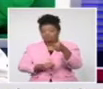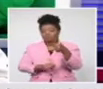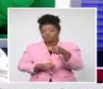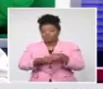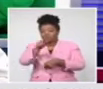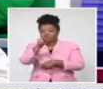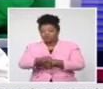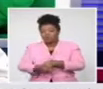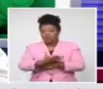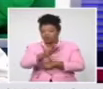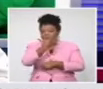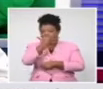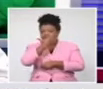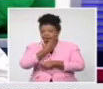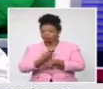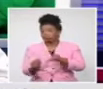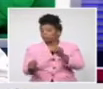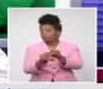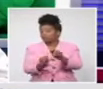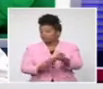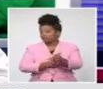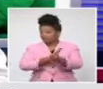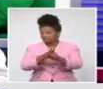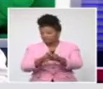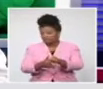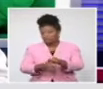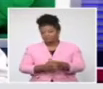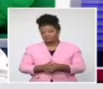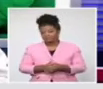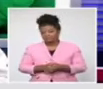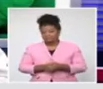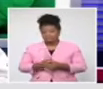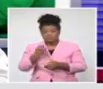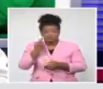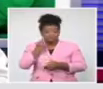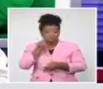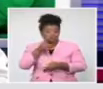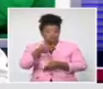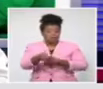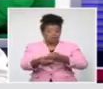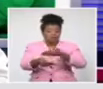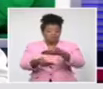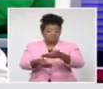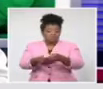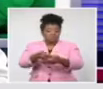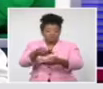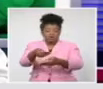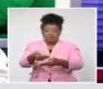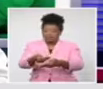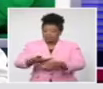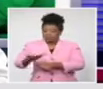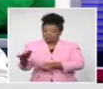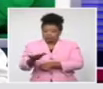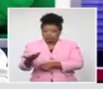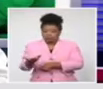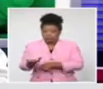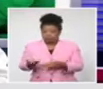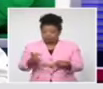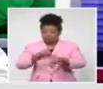jóvenes, y con una evolución que muchas veces no da tiempo a